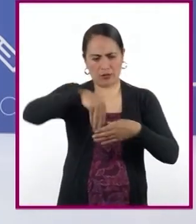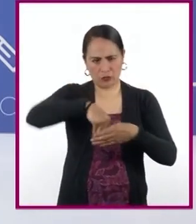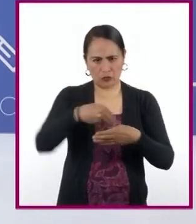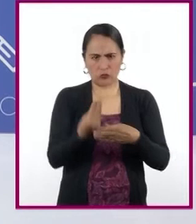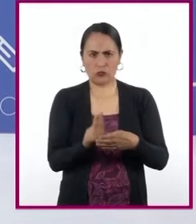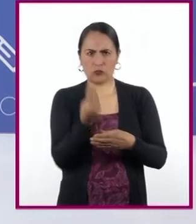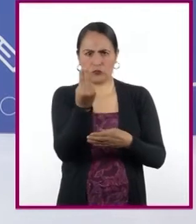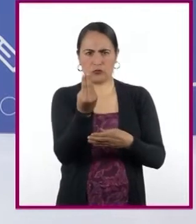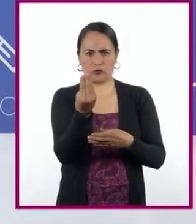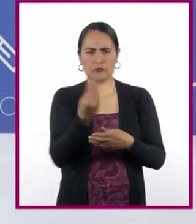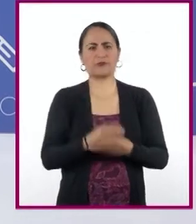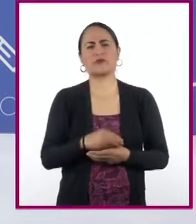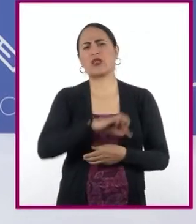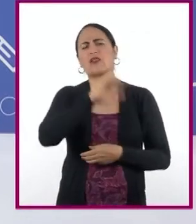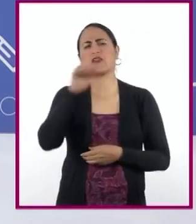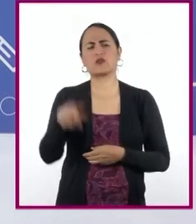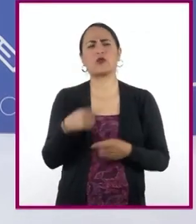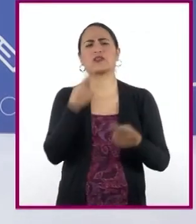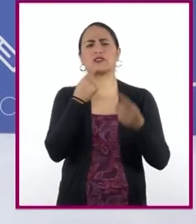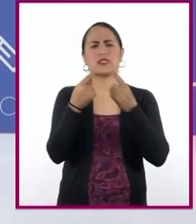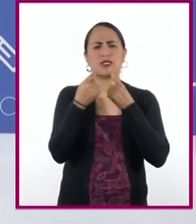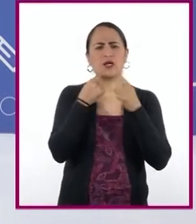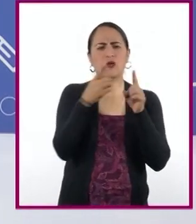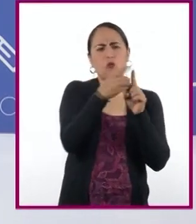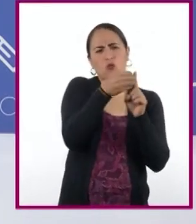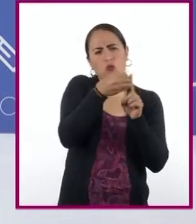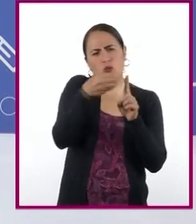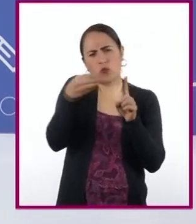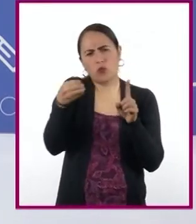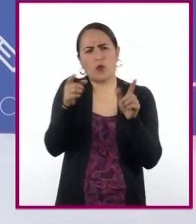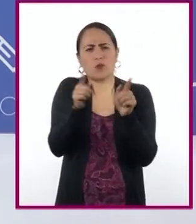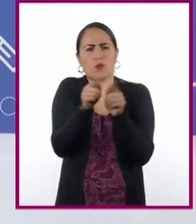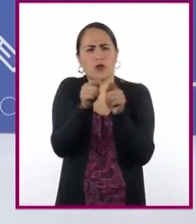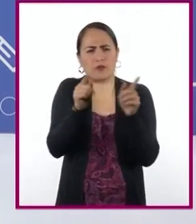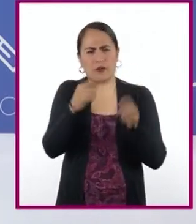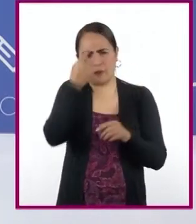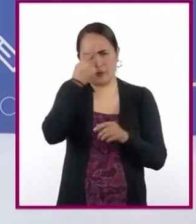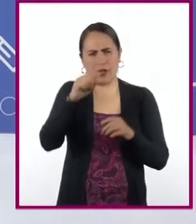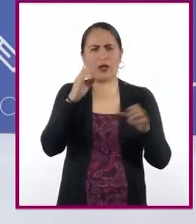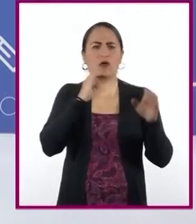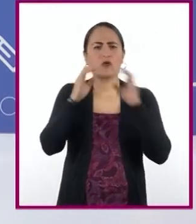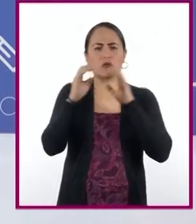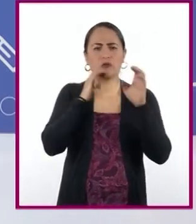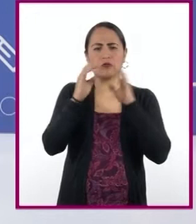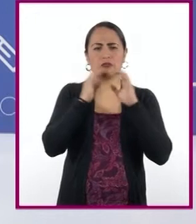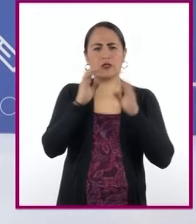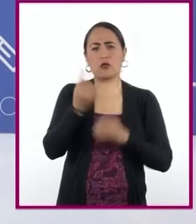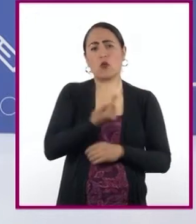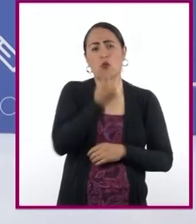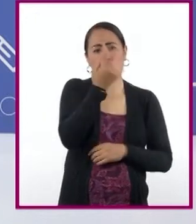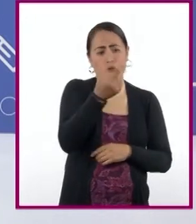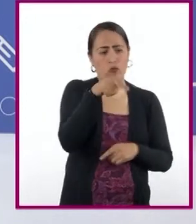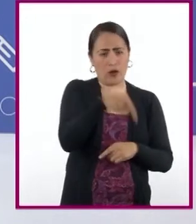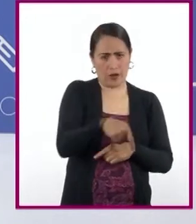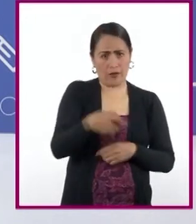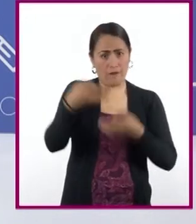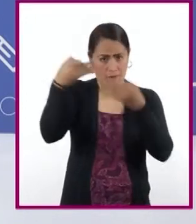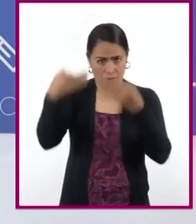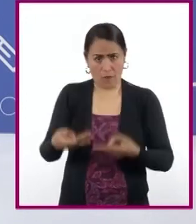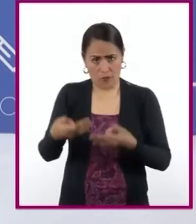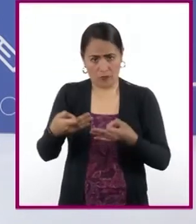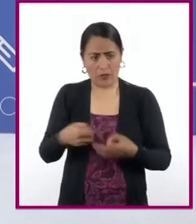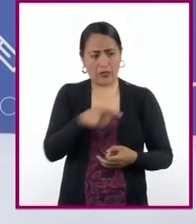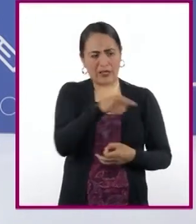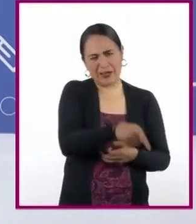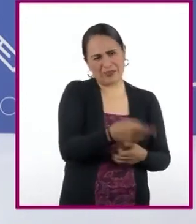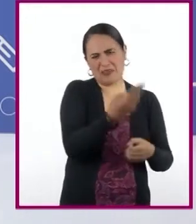vamos a escribir un diálogo breve para esa situación comunicativa. Solo que uno de nosotros lo hará utilizando el lenguaje formal y